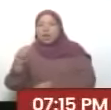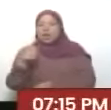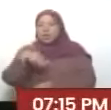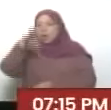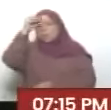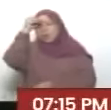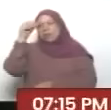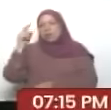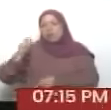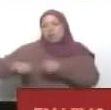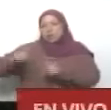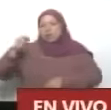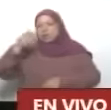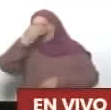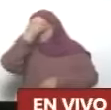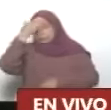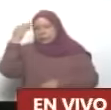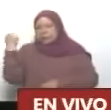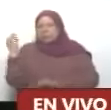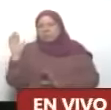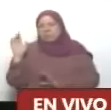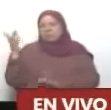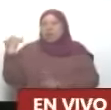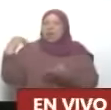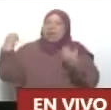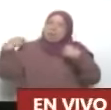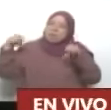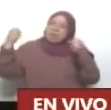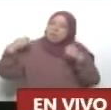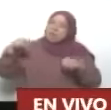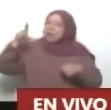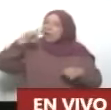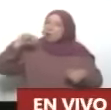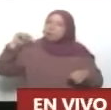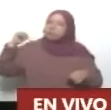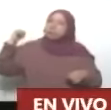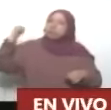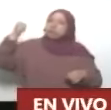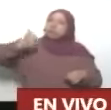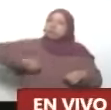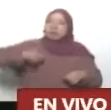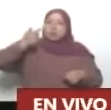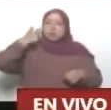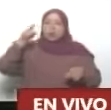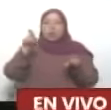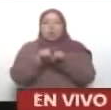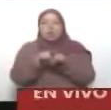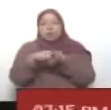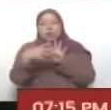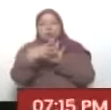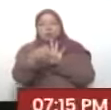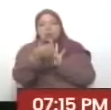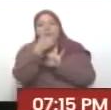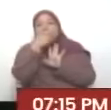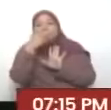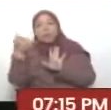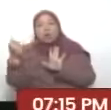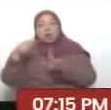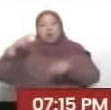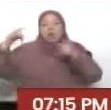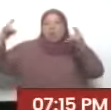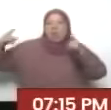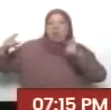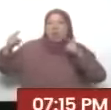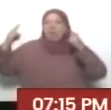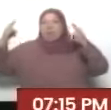batería. Ya se me olvidó porque no la volví a practicar. Y yo estudiaba a los bateristas, John Paul Young de Led Zeppelin, uno de los mejores bateristas de rock del